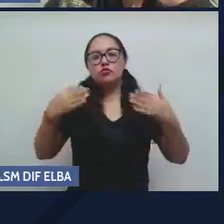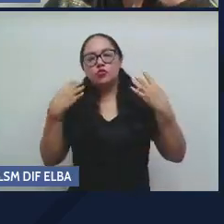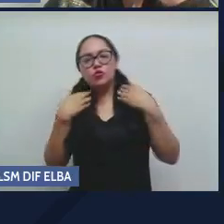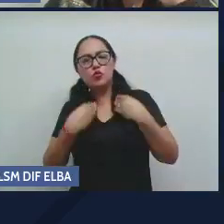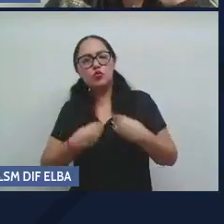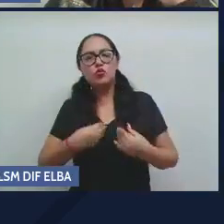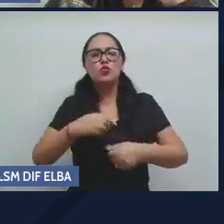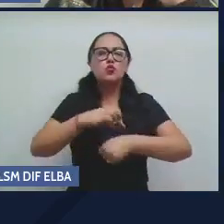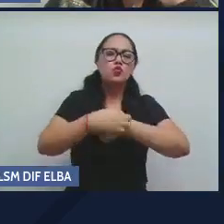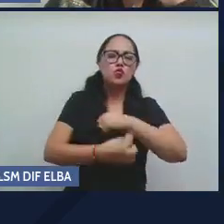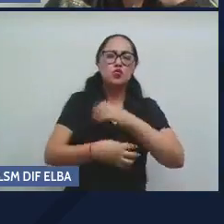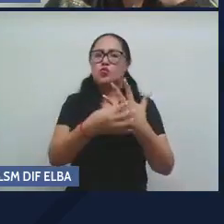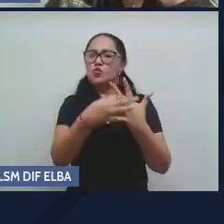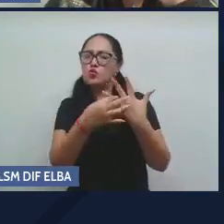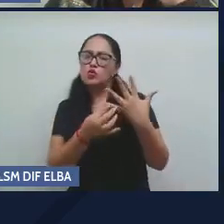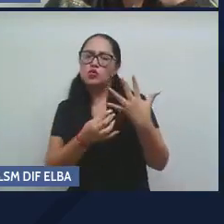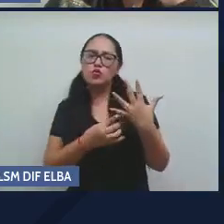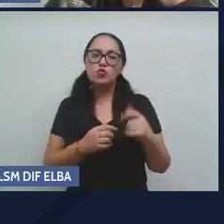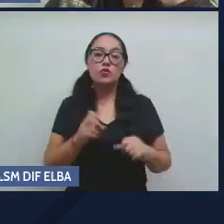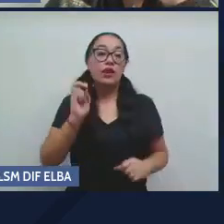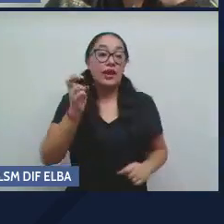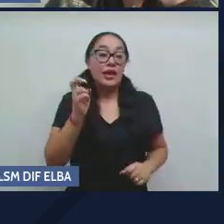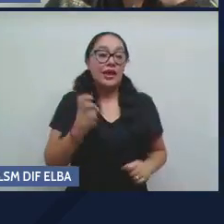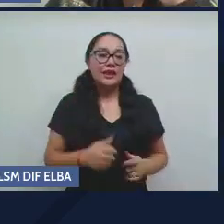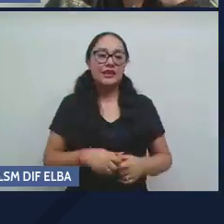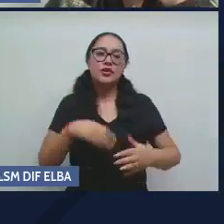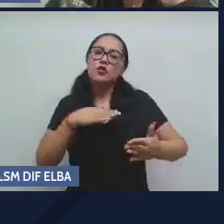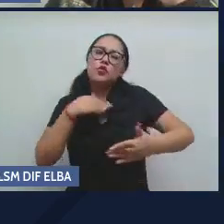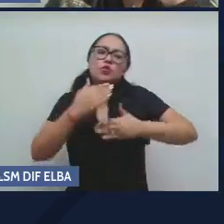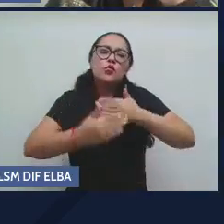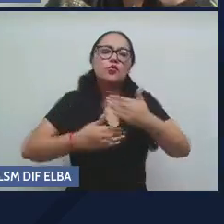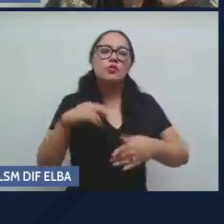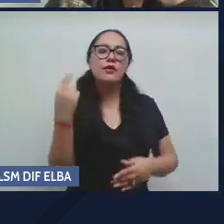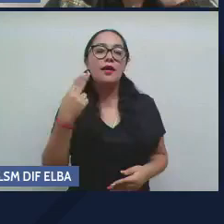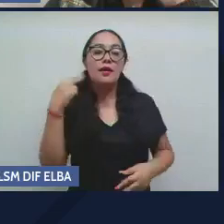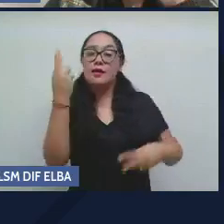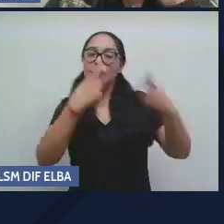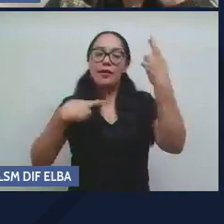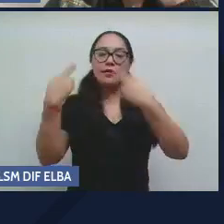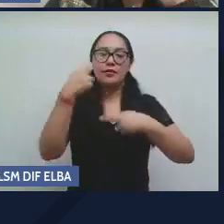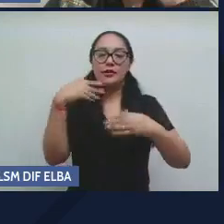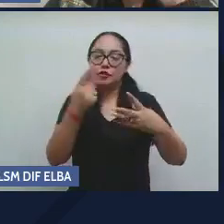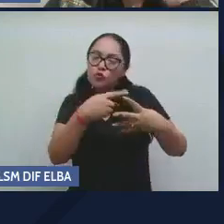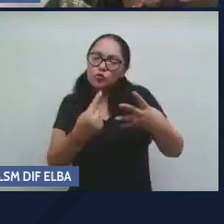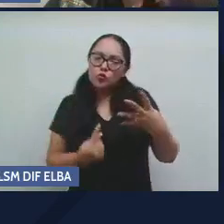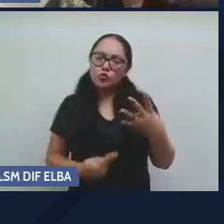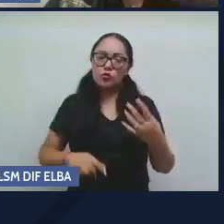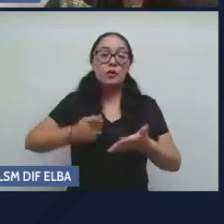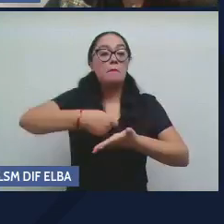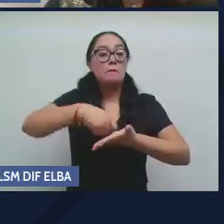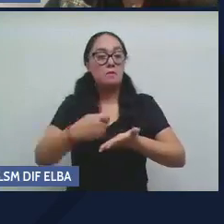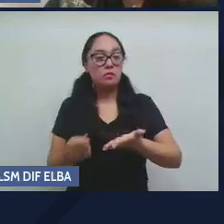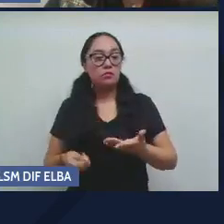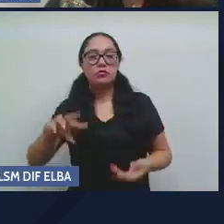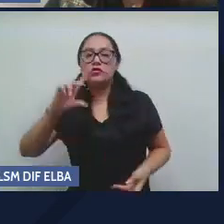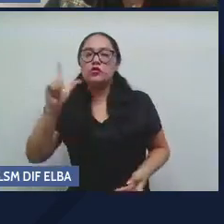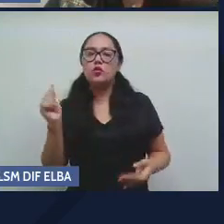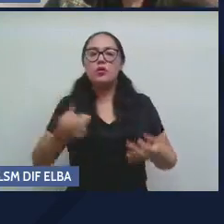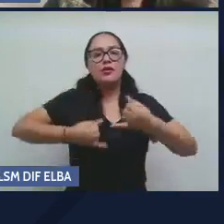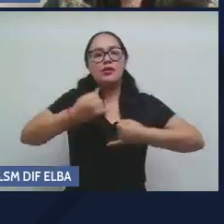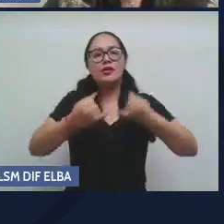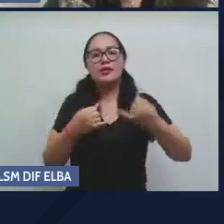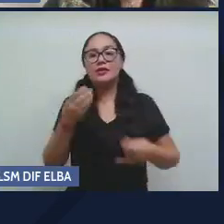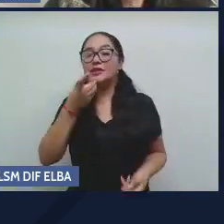en esa etapa se tienen que inventariar y a lo mejor el juez va a determinar quiénes serían los herederos,